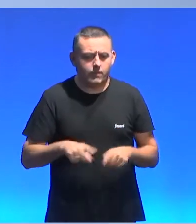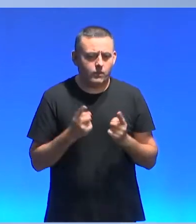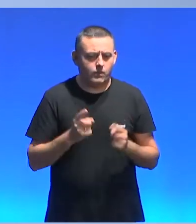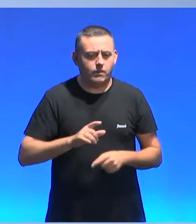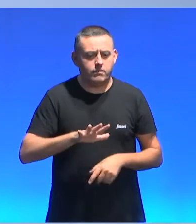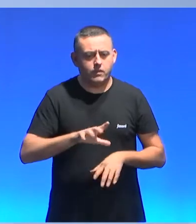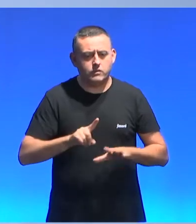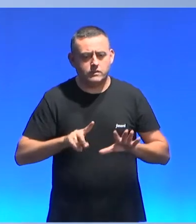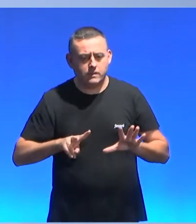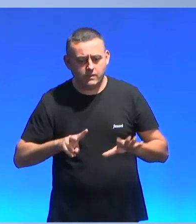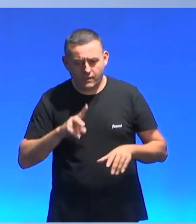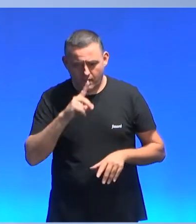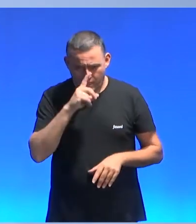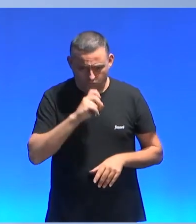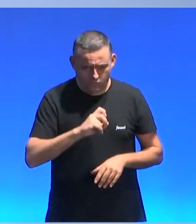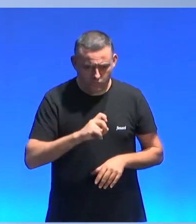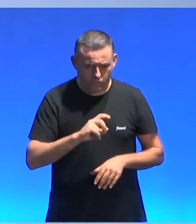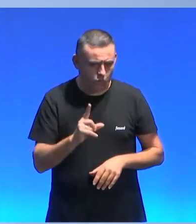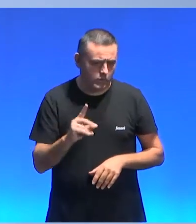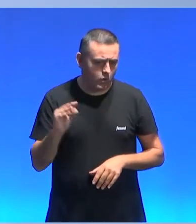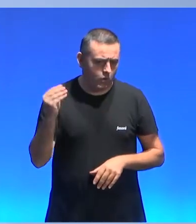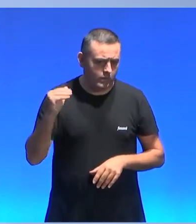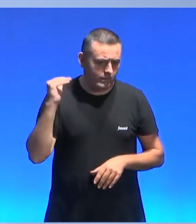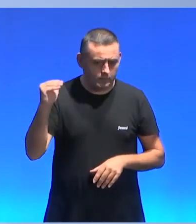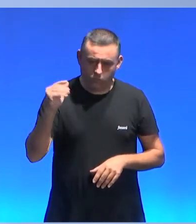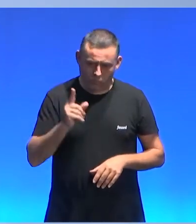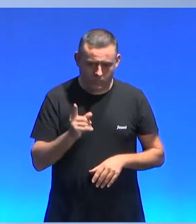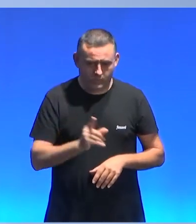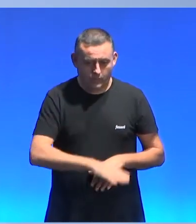7 años, no estoy hablando de adolescentes.